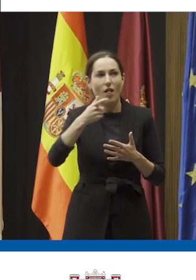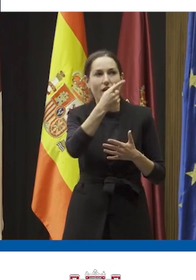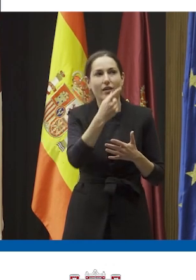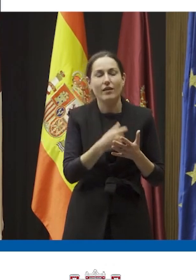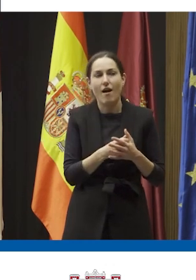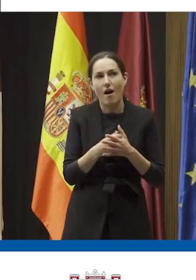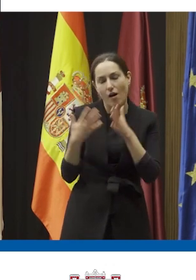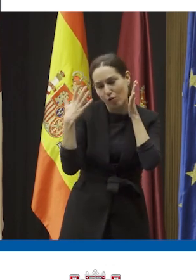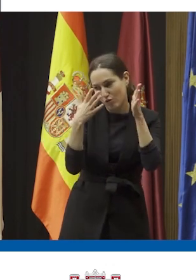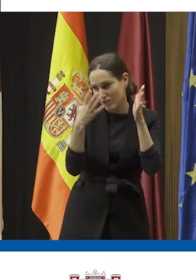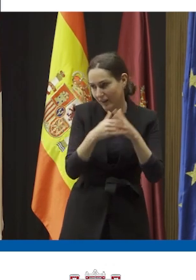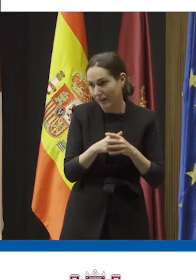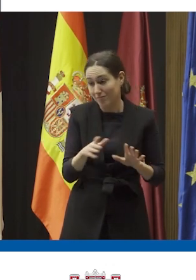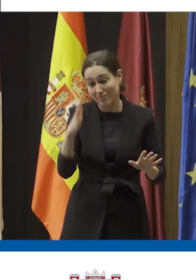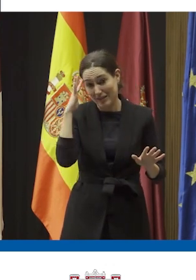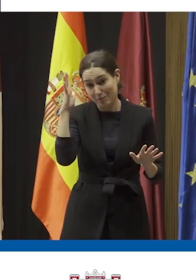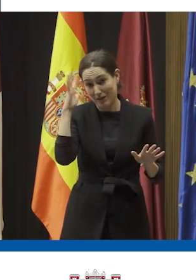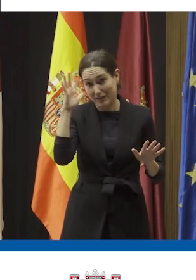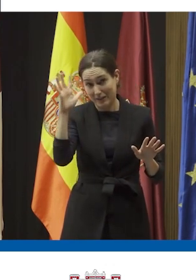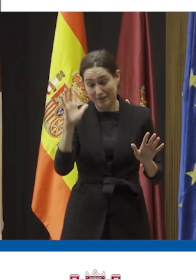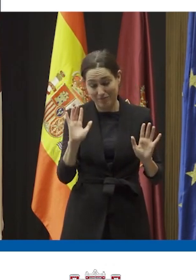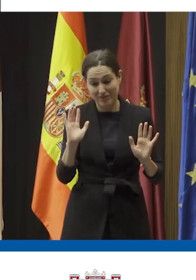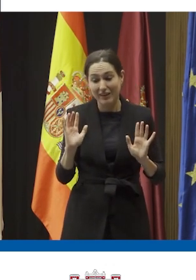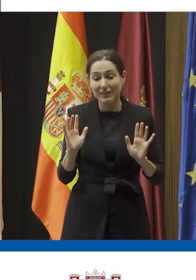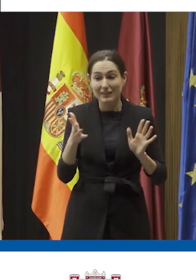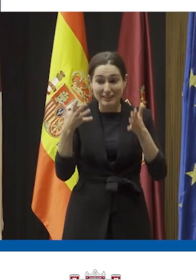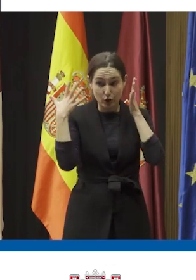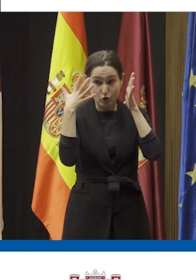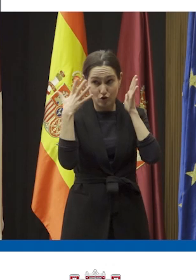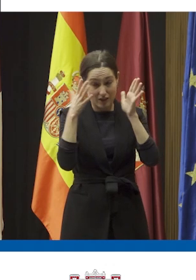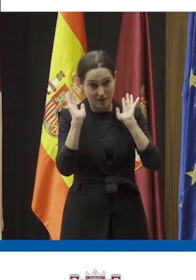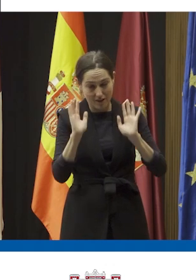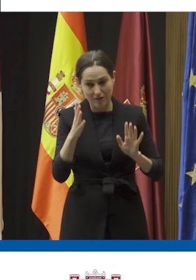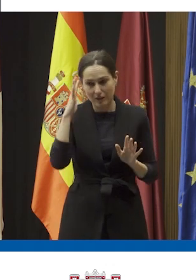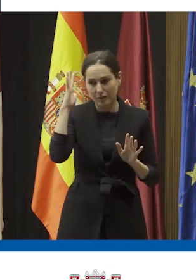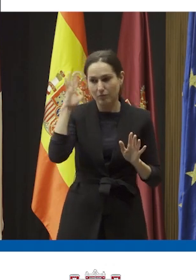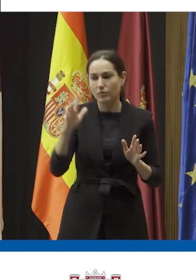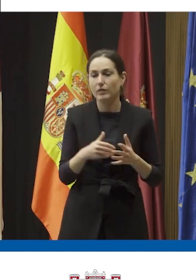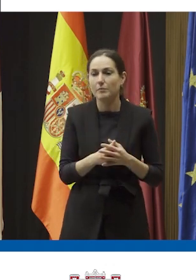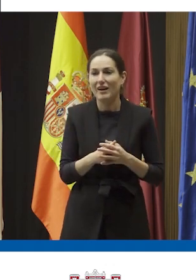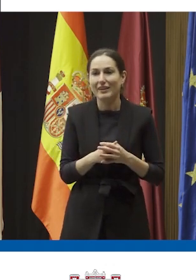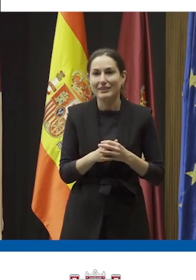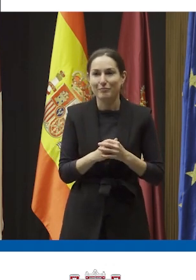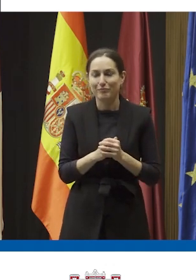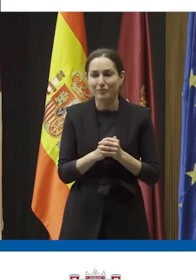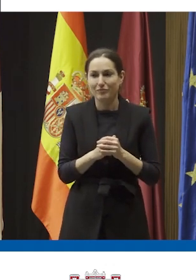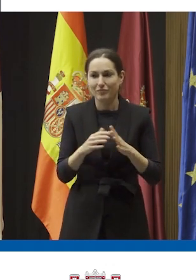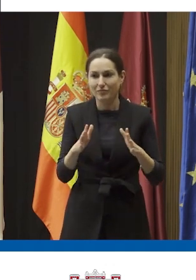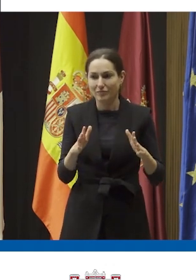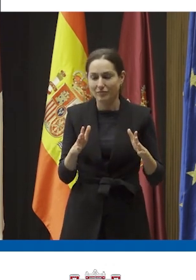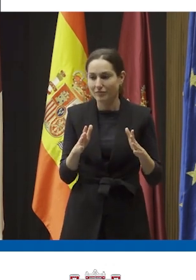Imagínense la estirpe y la categoría de la consejera. Os lo digo, perdón, cierta ironía, porque lo